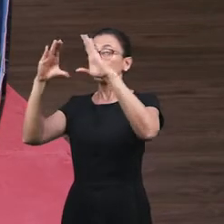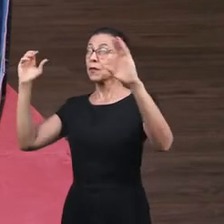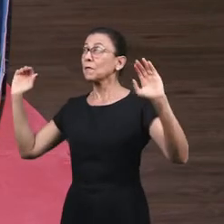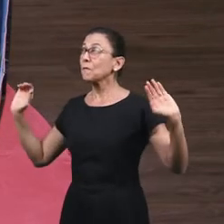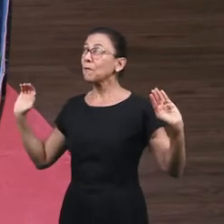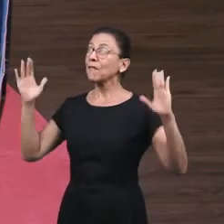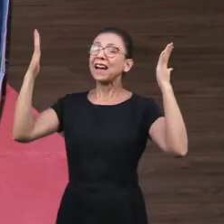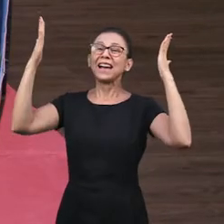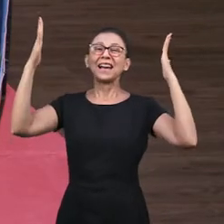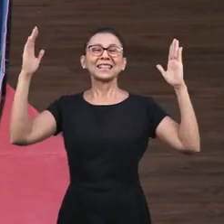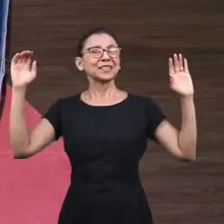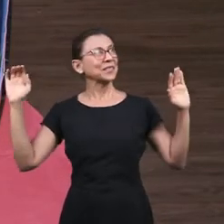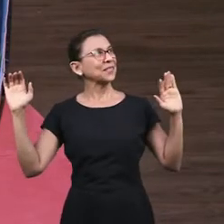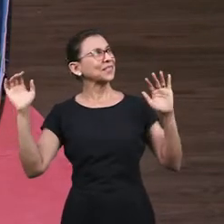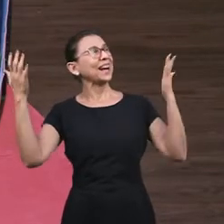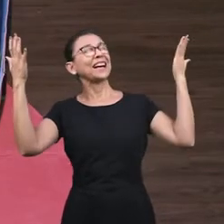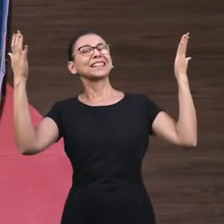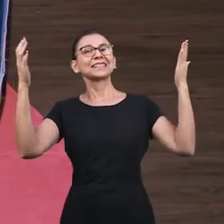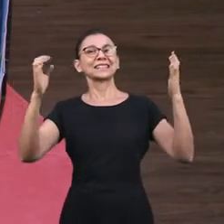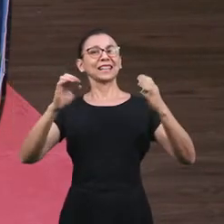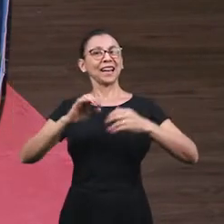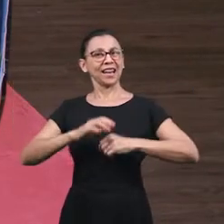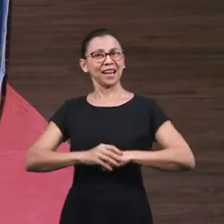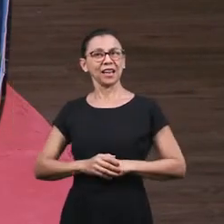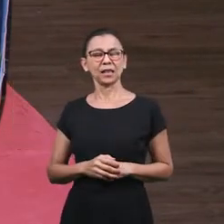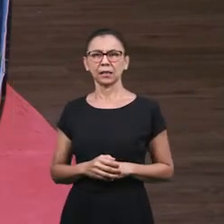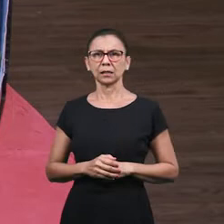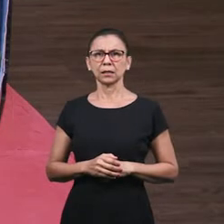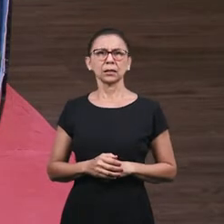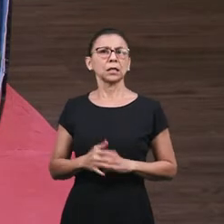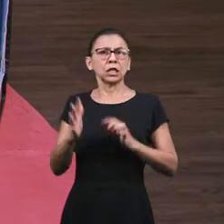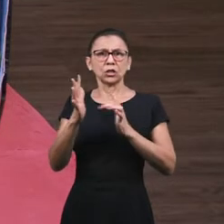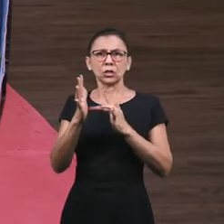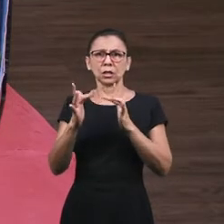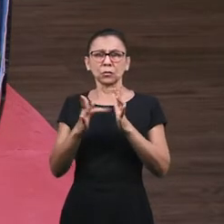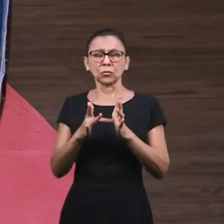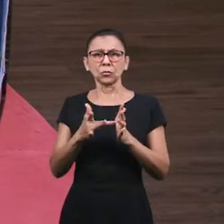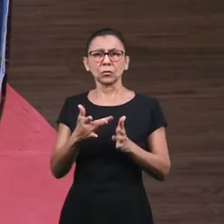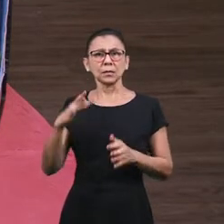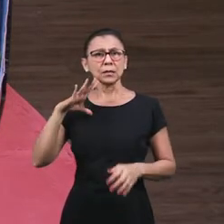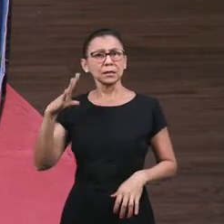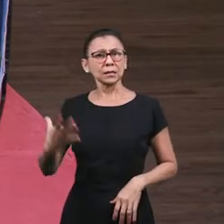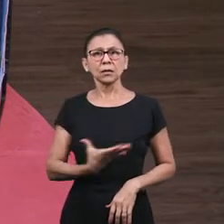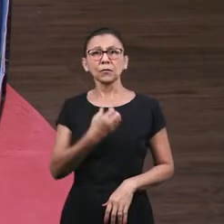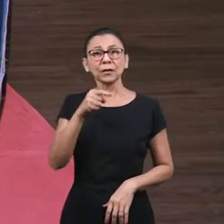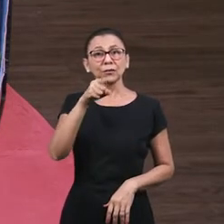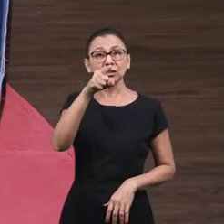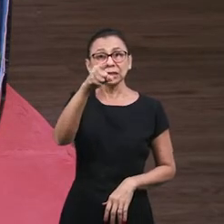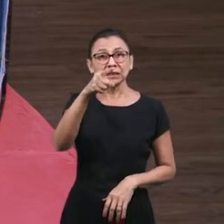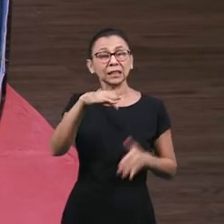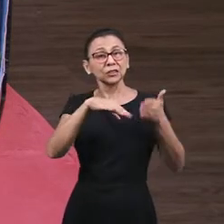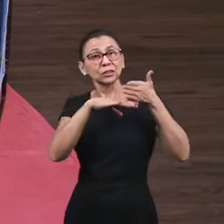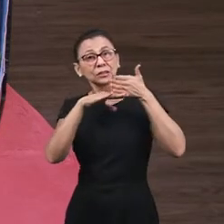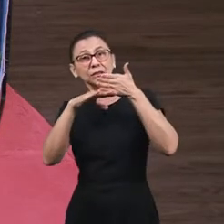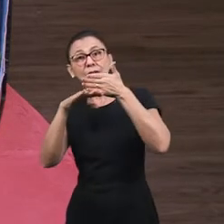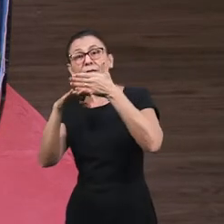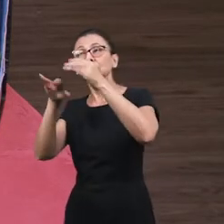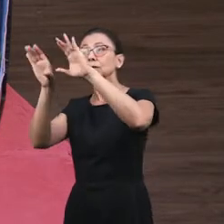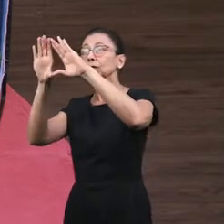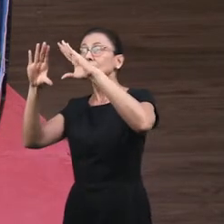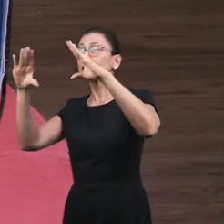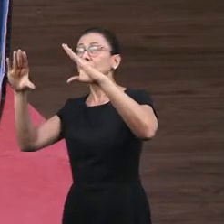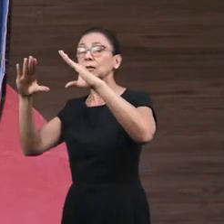nacer en tu corazón. Jesús quiere ser tu Salvador. Jesús quiere llevarte allá en el cielo para ir a